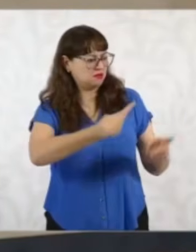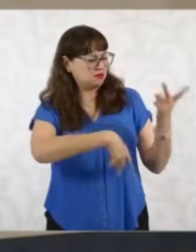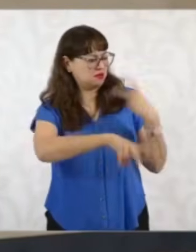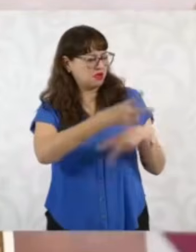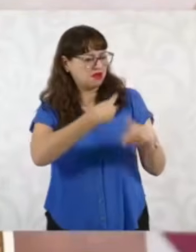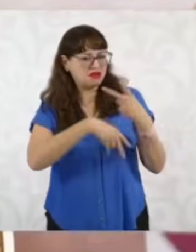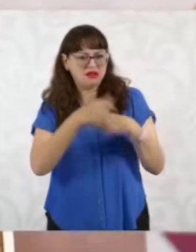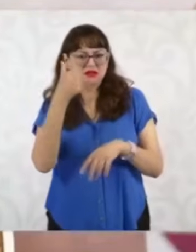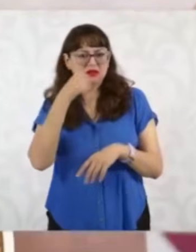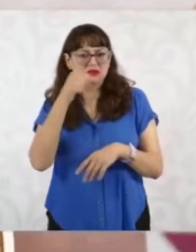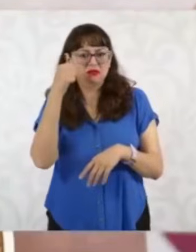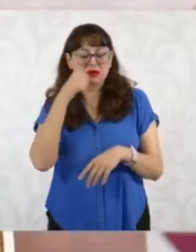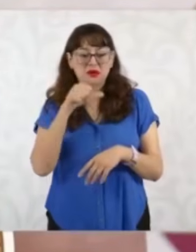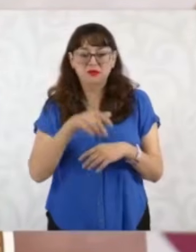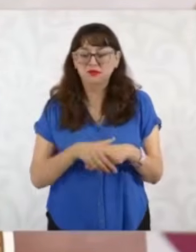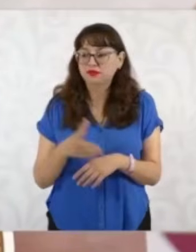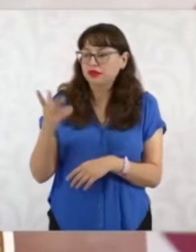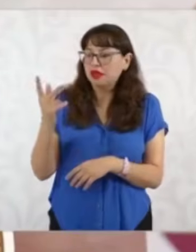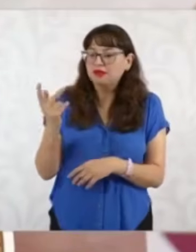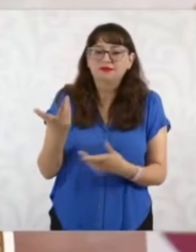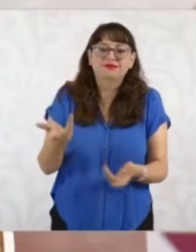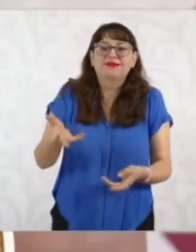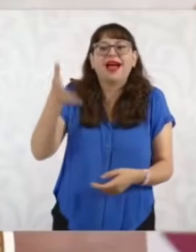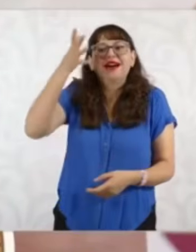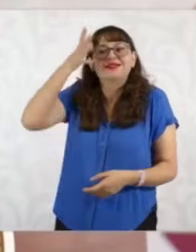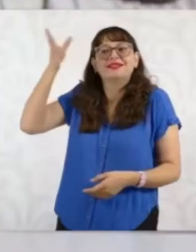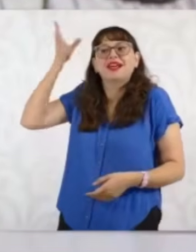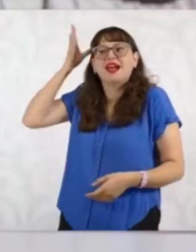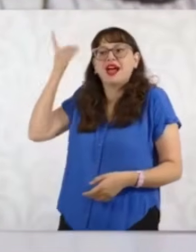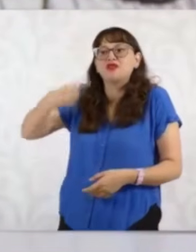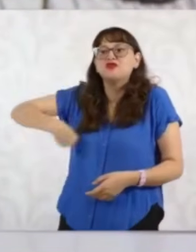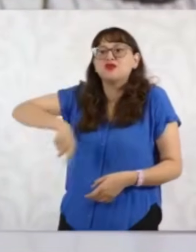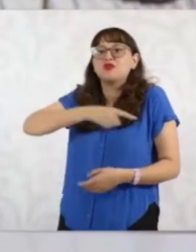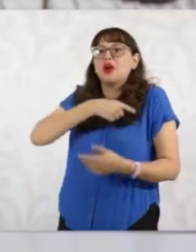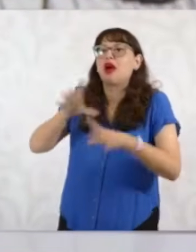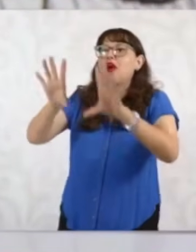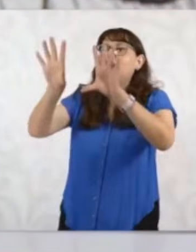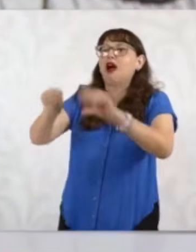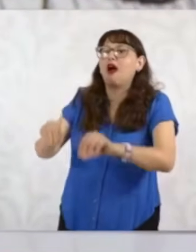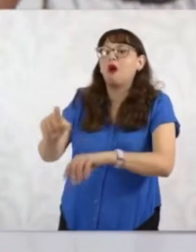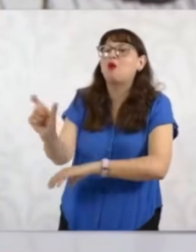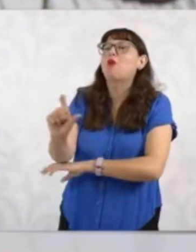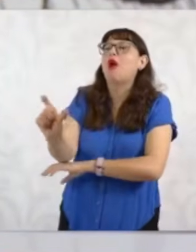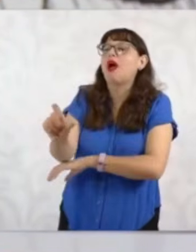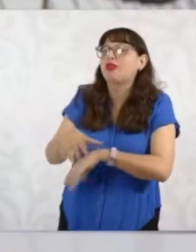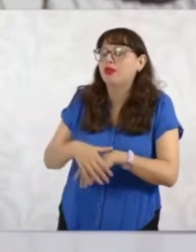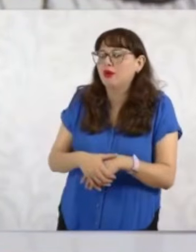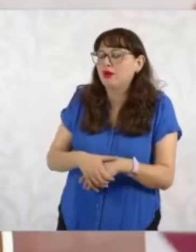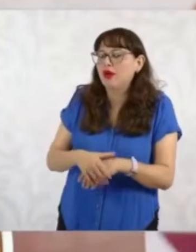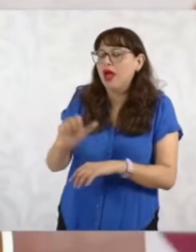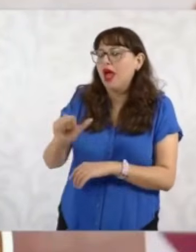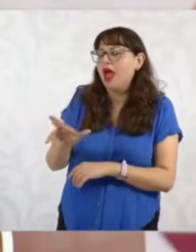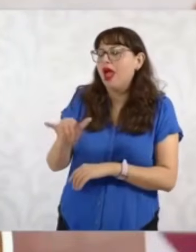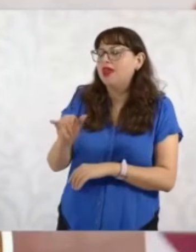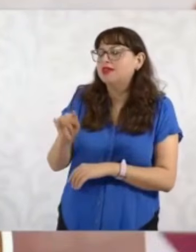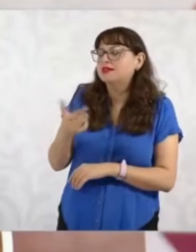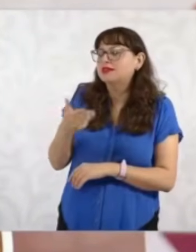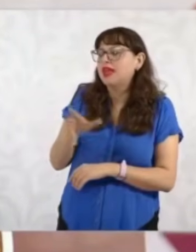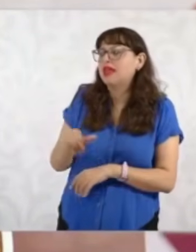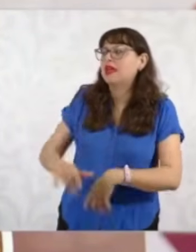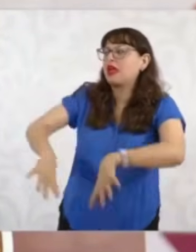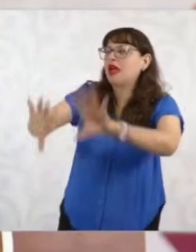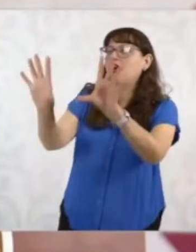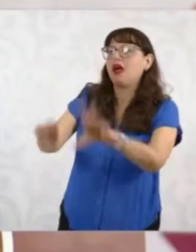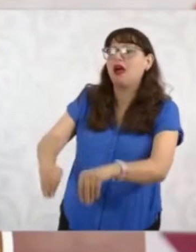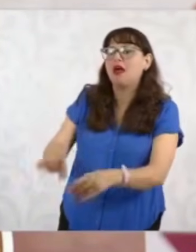déjate tú eso, reportero. TV Azteca, ¿cuándo lo hemos censurado? Entonces, me llama mucho O la atención. Aristegui, ¿cuándo lo hemos censurado? O